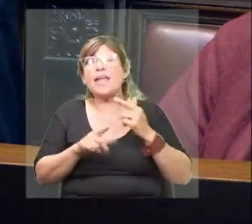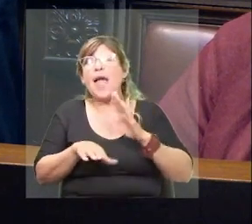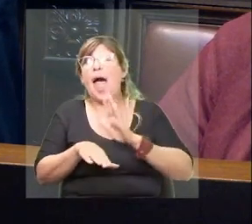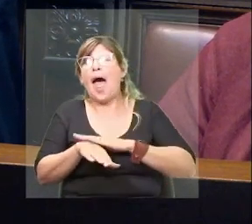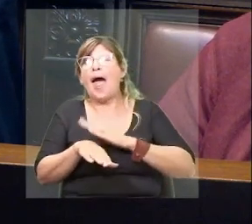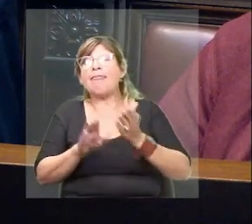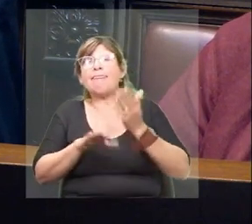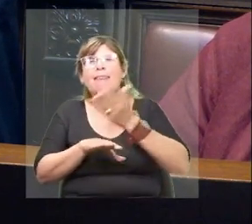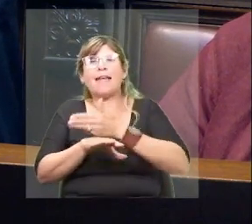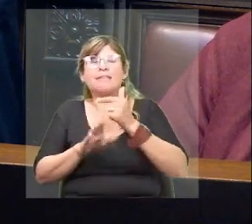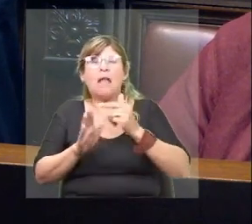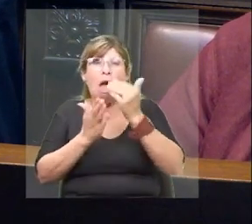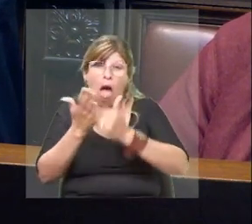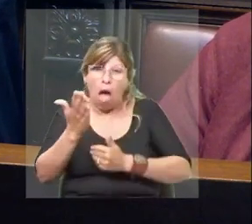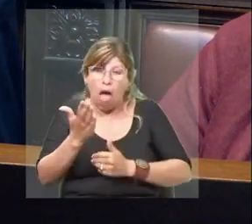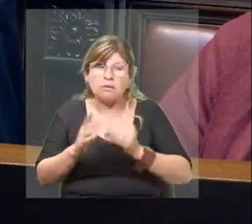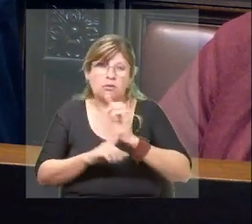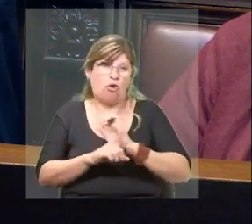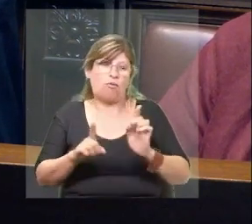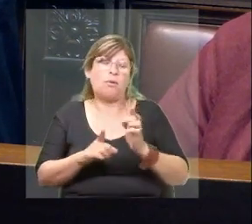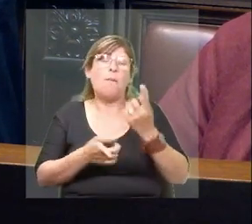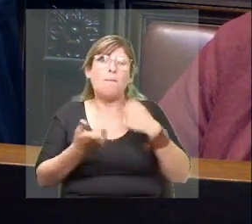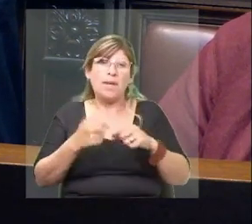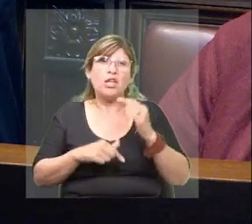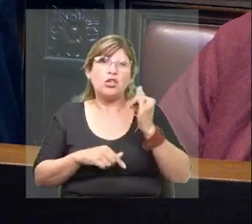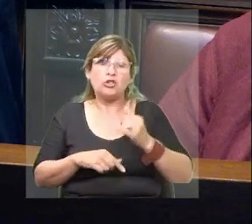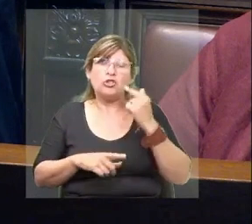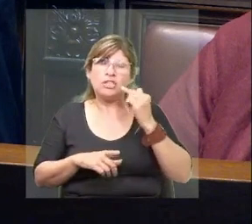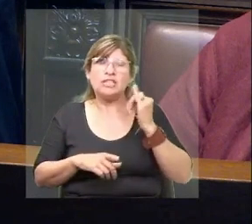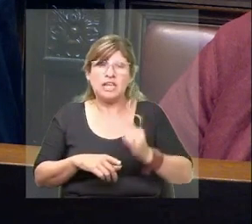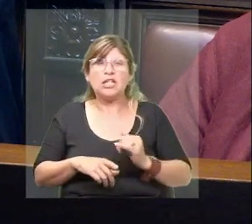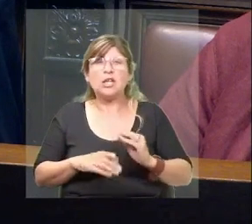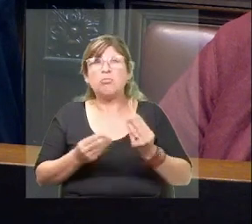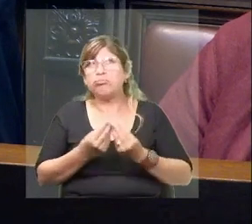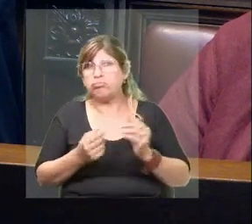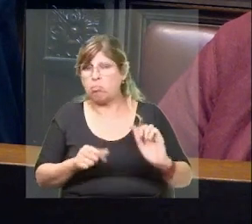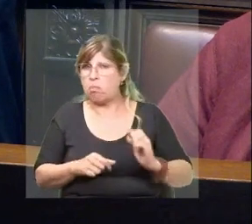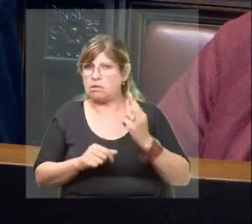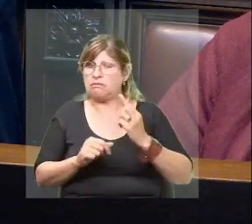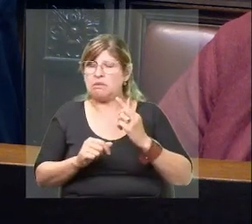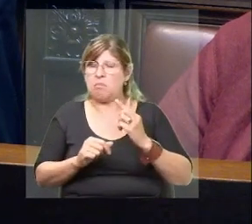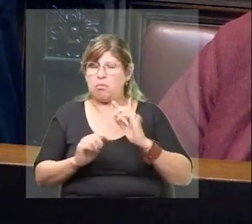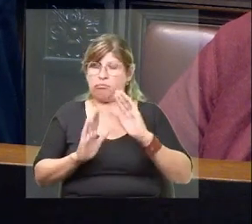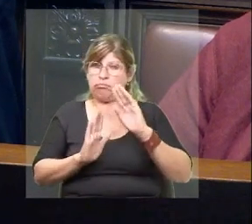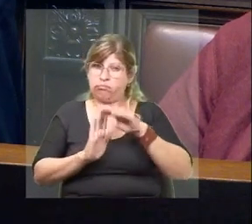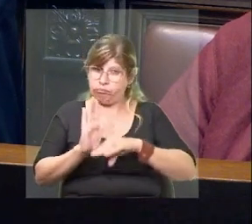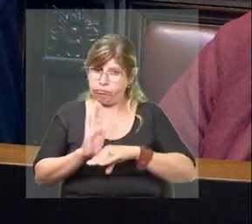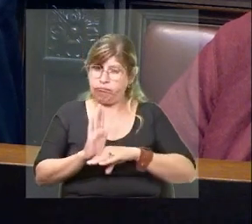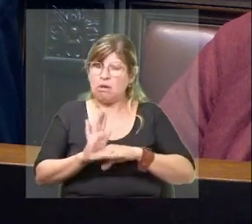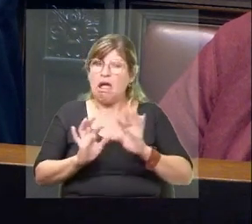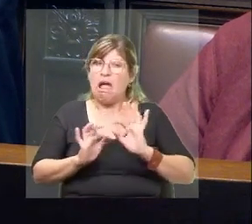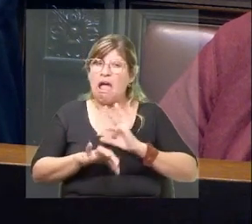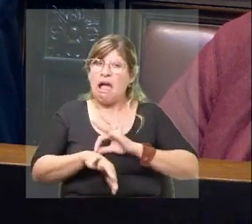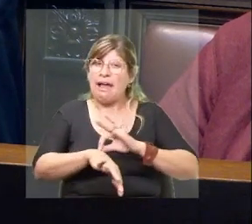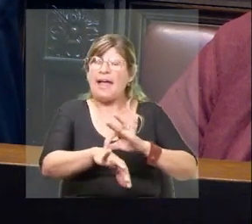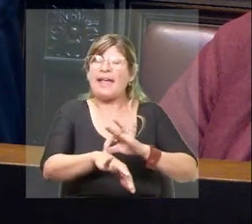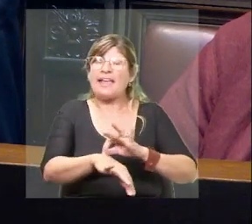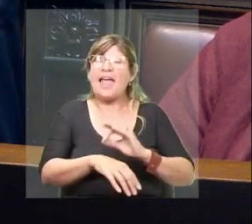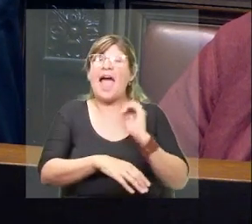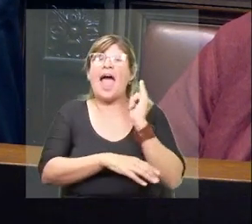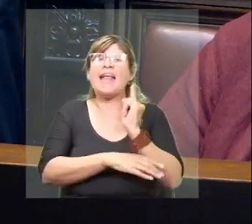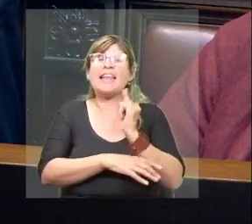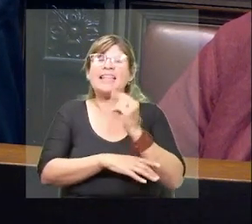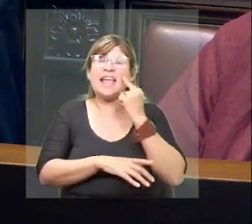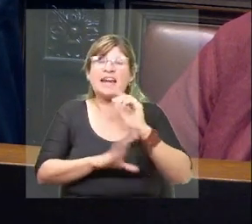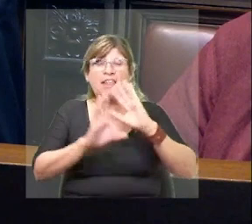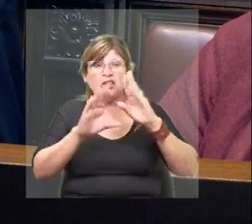preestablecidas, pero que sí tiene muchos principios, los principios que guían a la izquierda en toda la